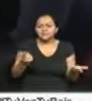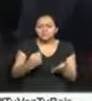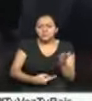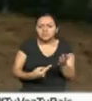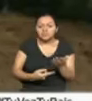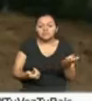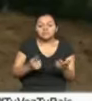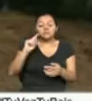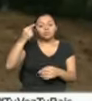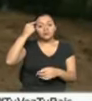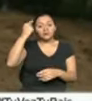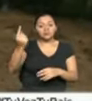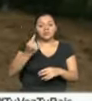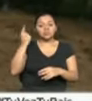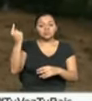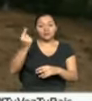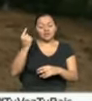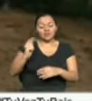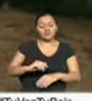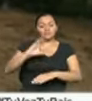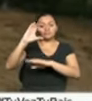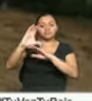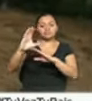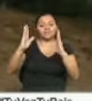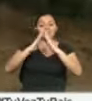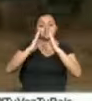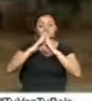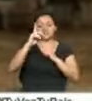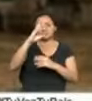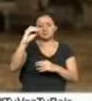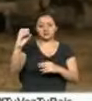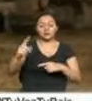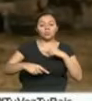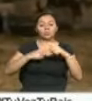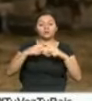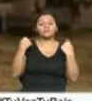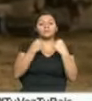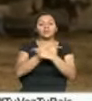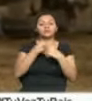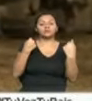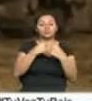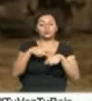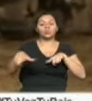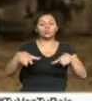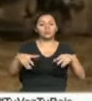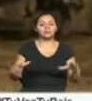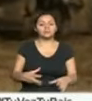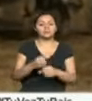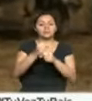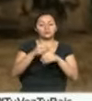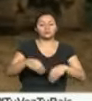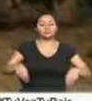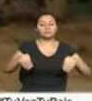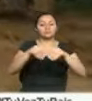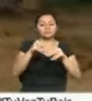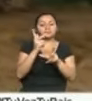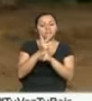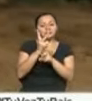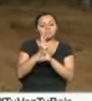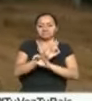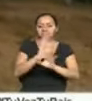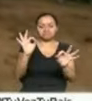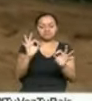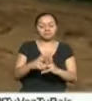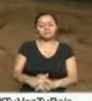del gobierno central, la entrega de las primeras 100 casas será en marzo en un sitio seguro y libre de riesgos